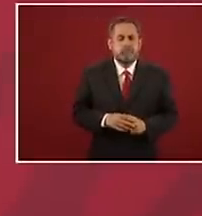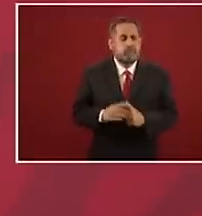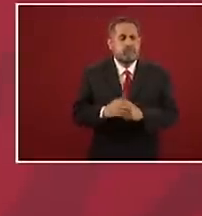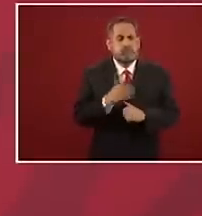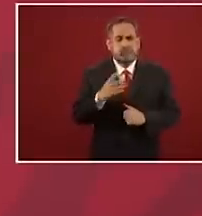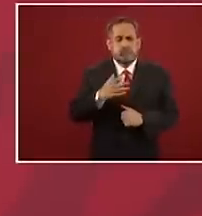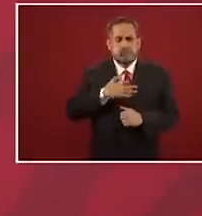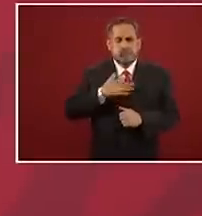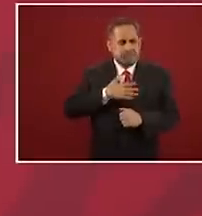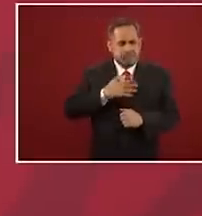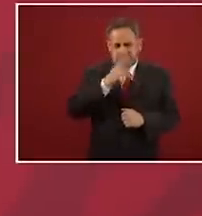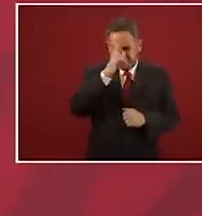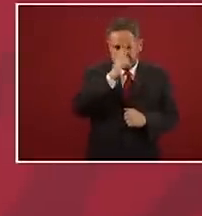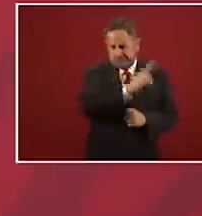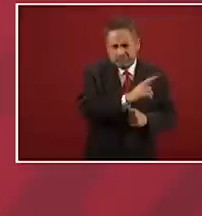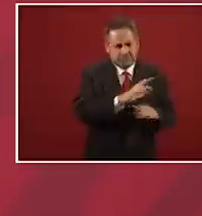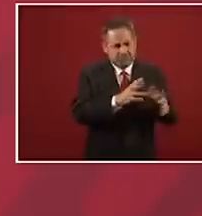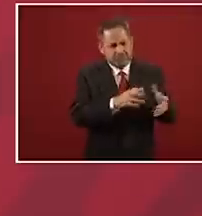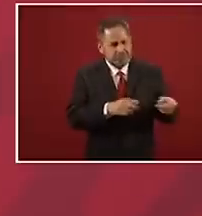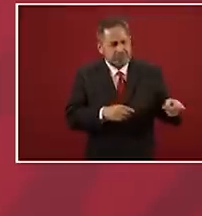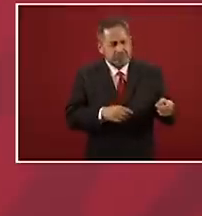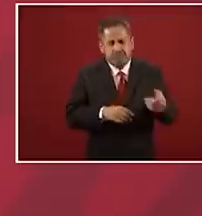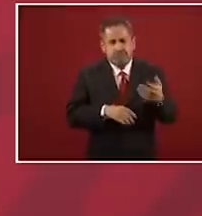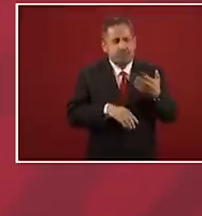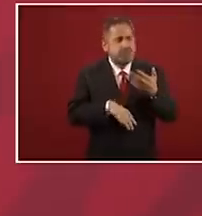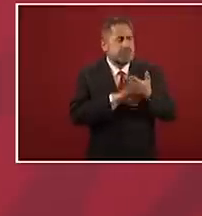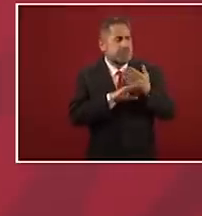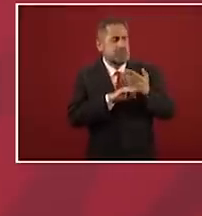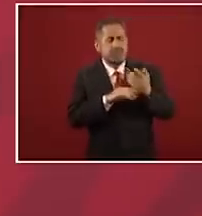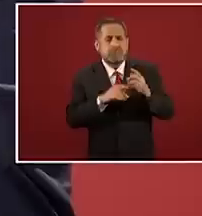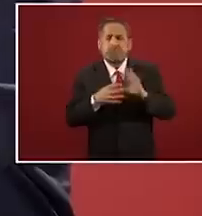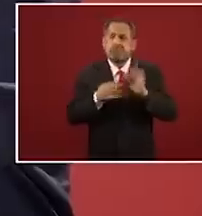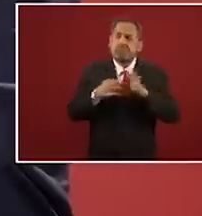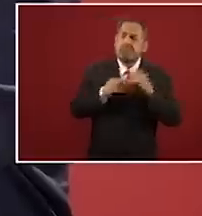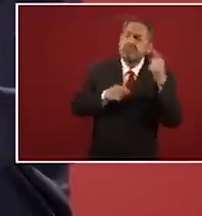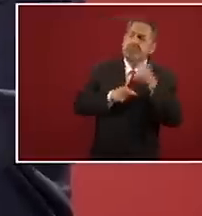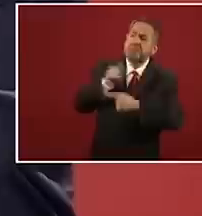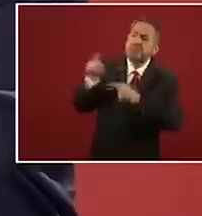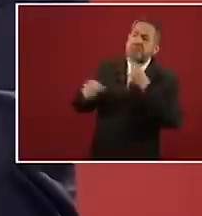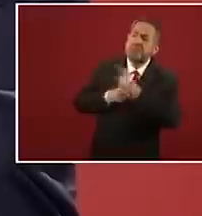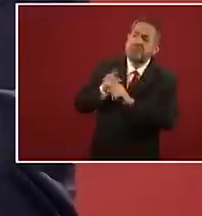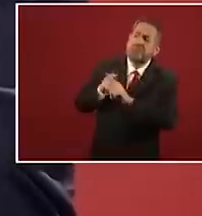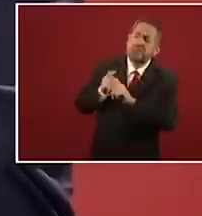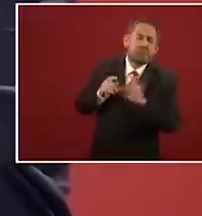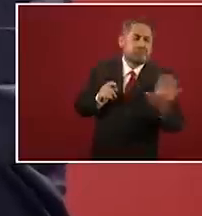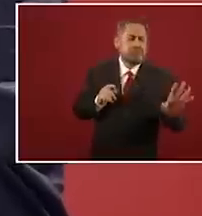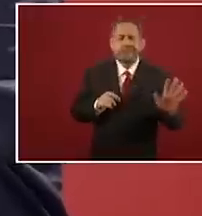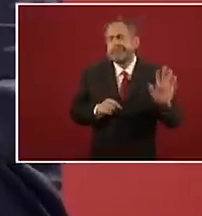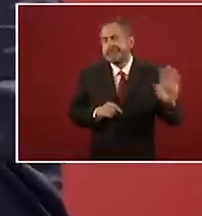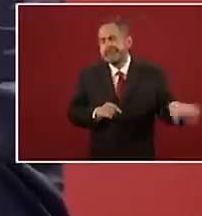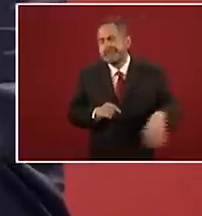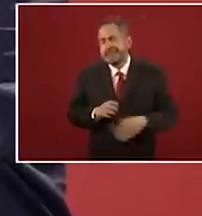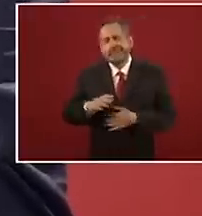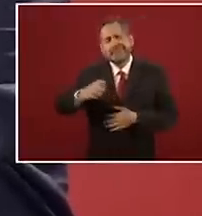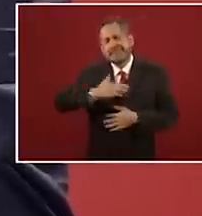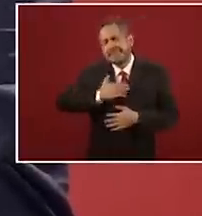soy respetuoso de la crítica, del cuestionamiento, y estoy